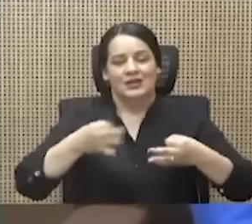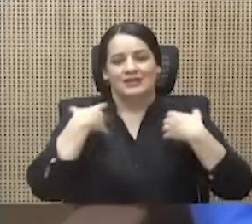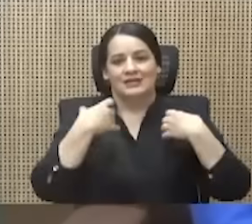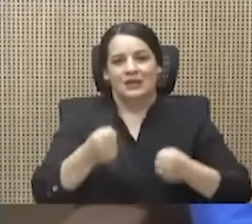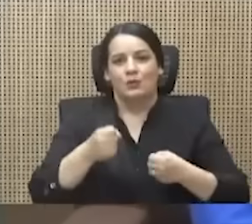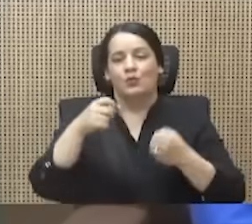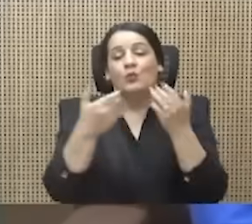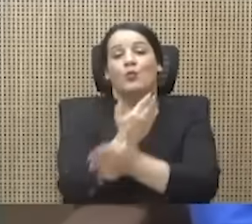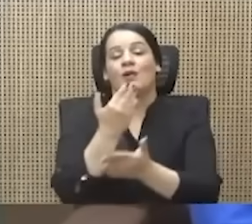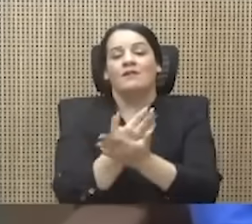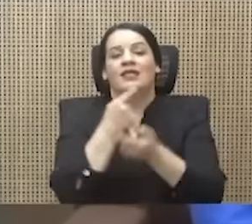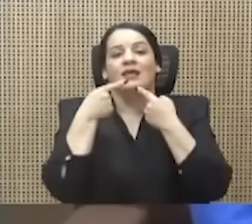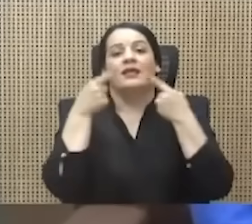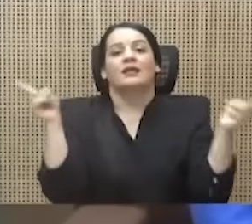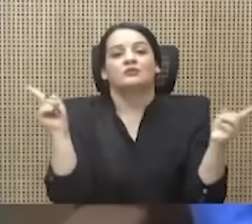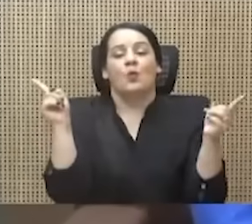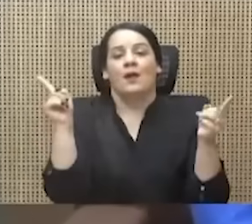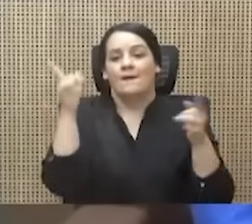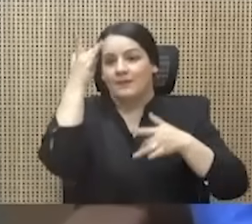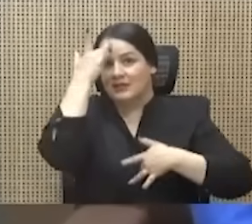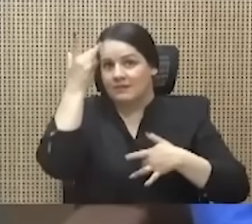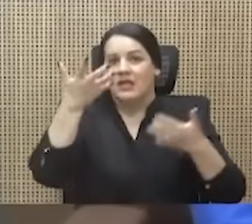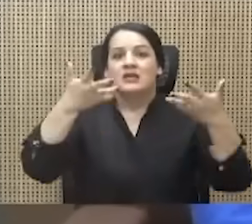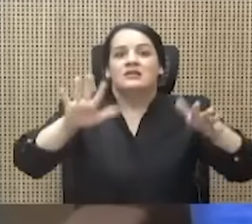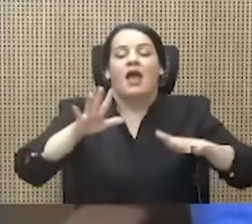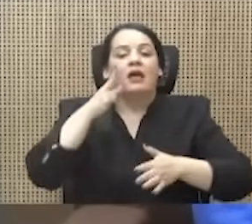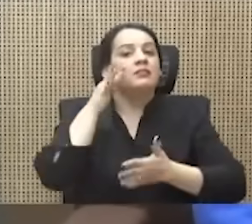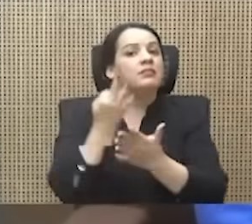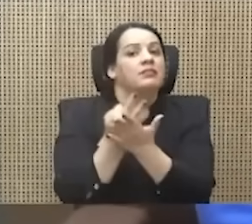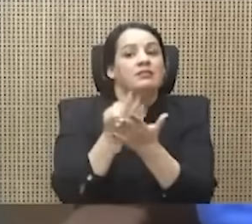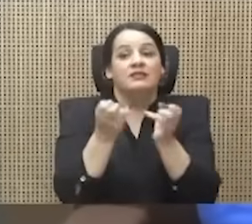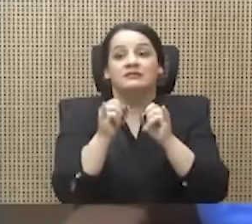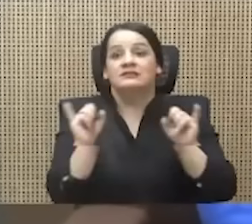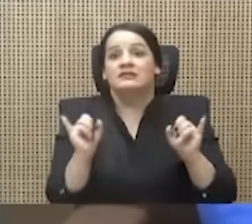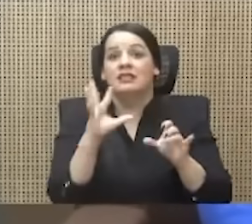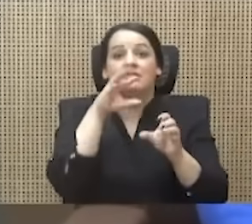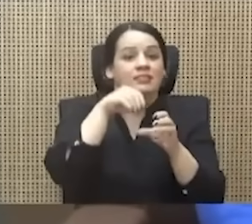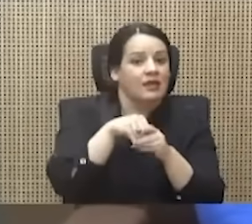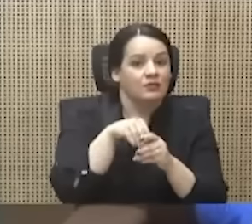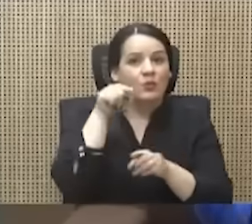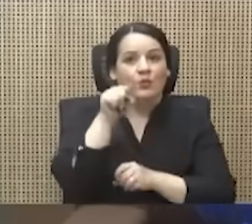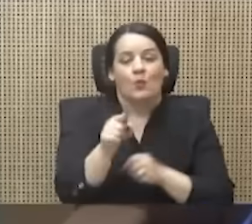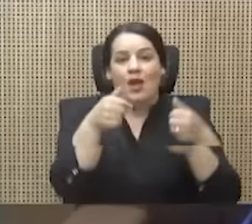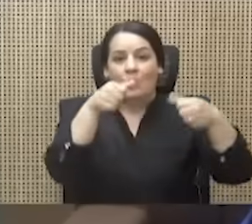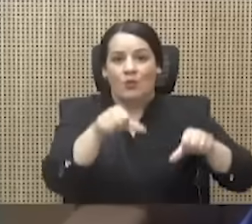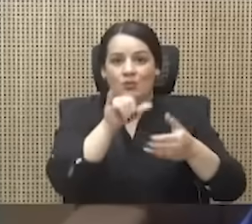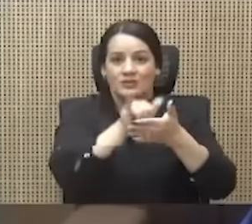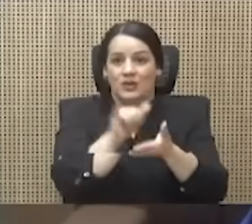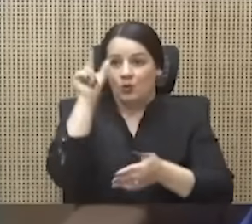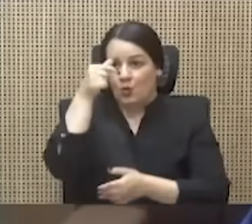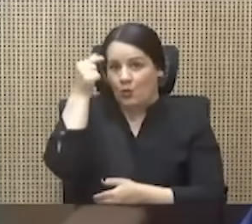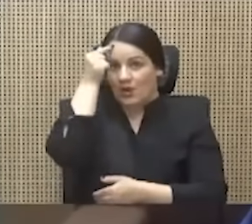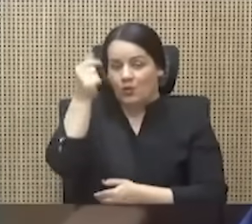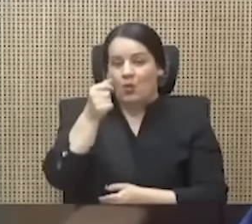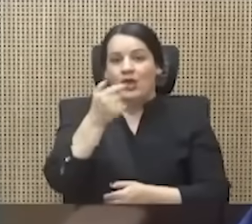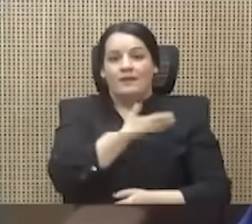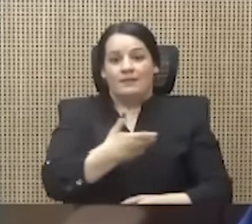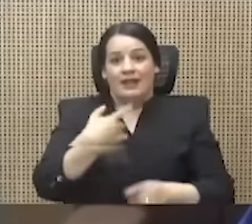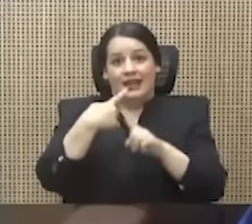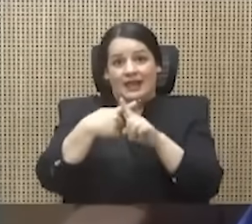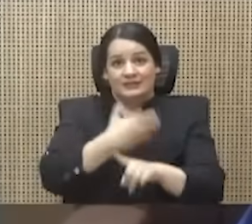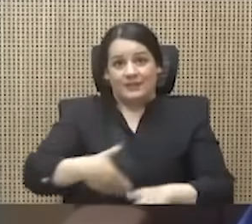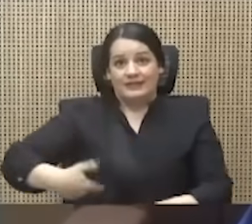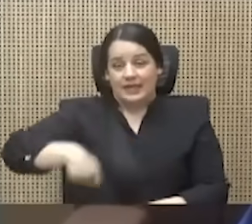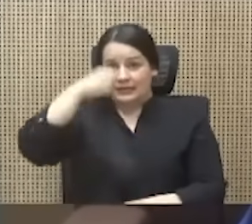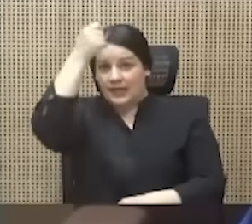de pandemia. Ya fuimos testigos cuando, sin estar dentro de un acuerdo como ese, durante el gobierno de Carlos Alvarado, se